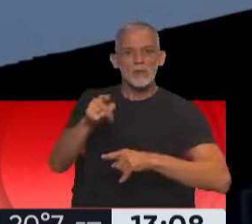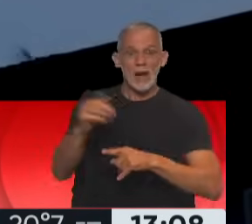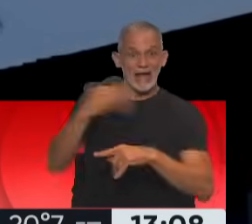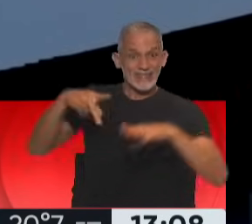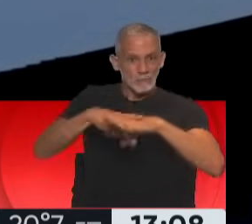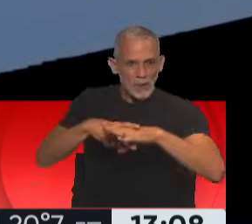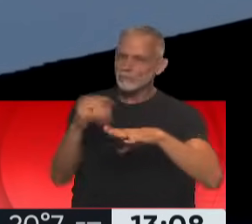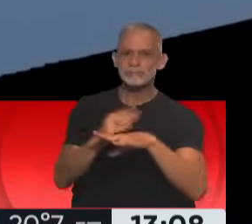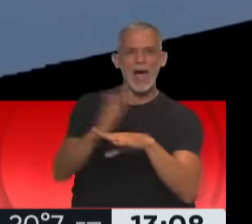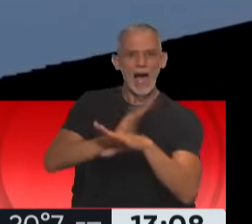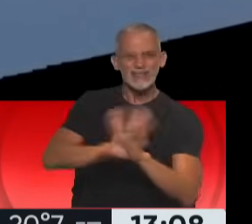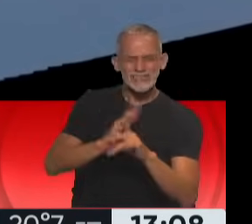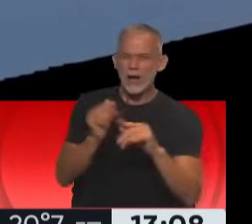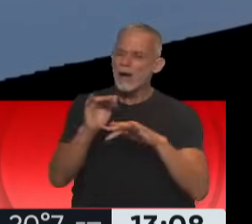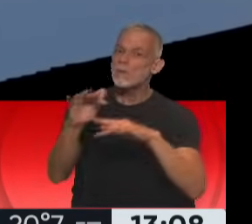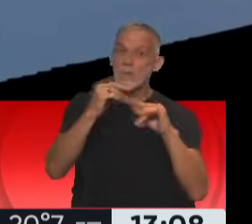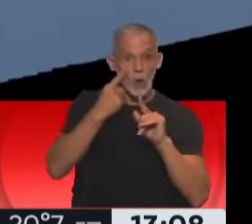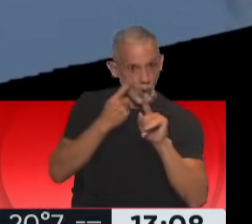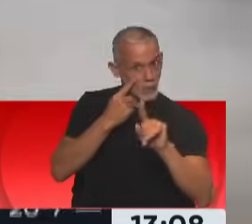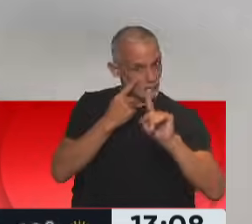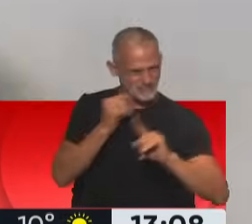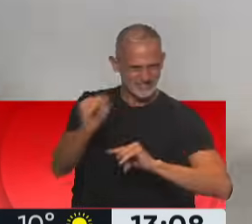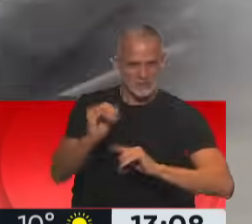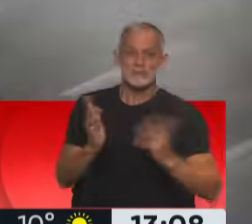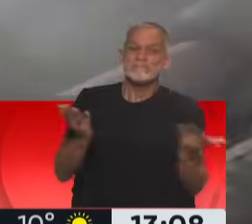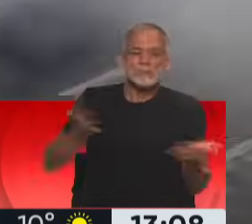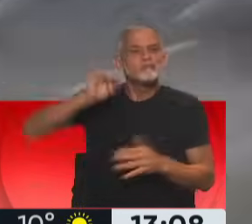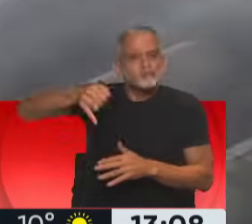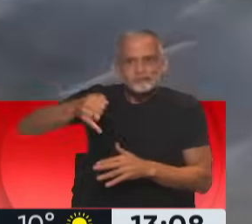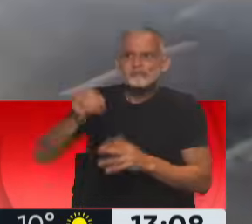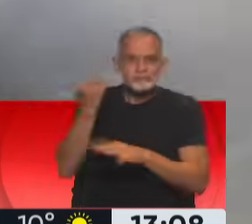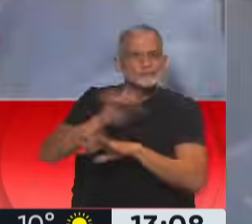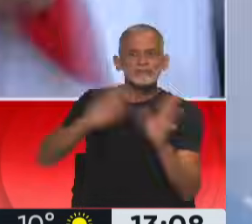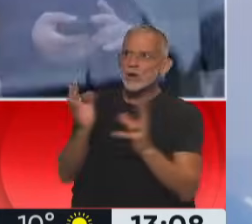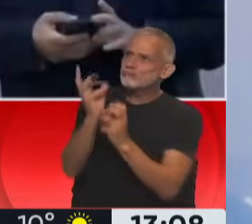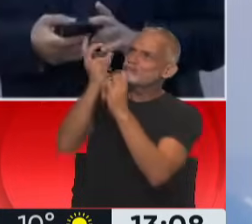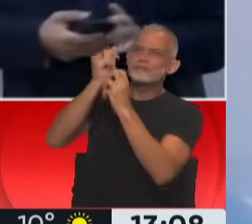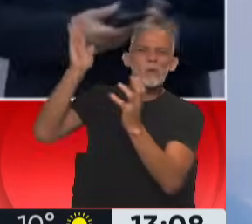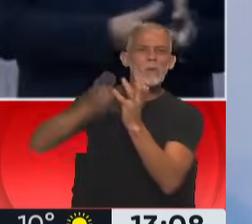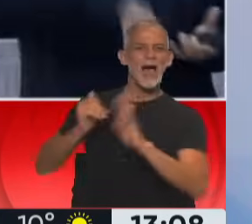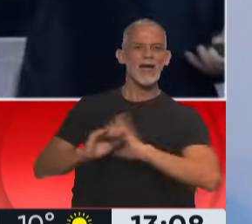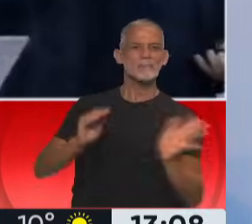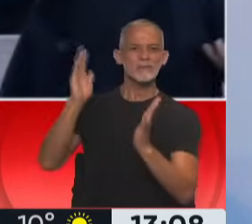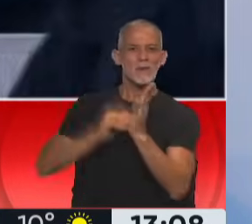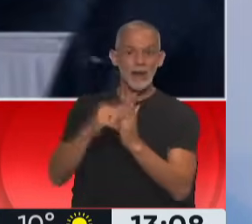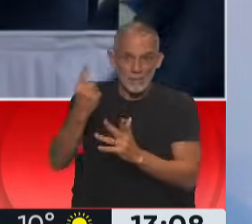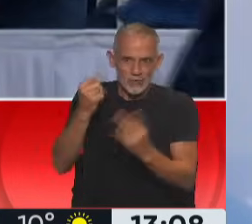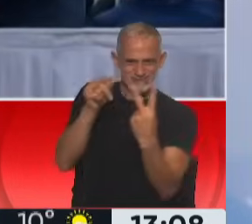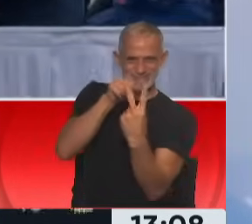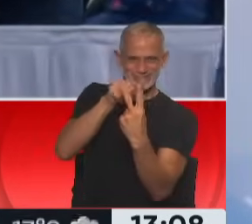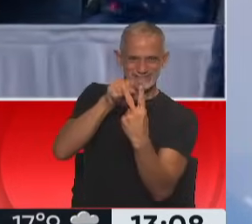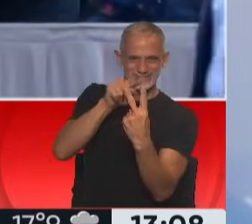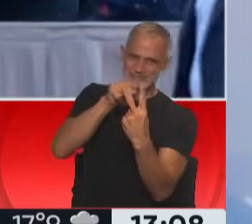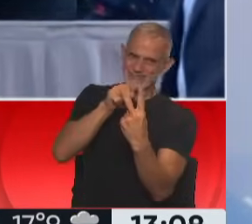pausa, que bueno, atención, Y bueno, sí, hubo fumata blanca, que es la única fumata que podía haber en